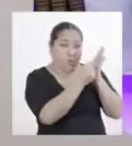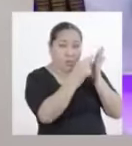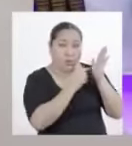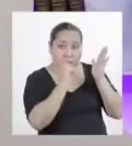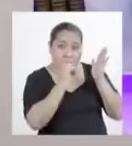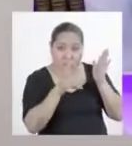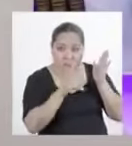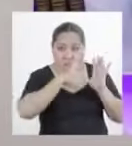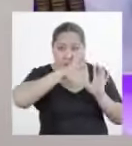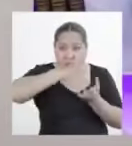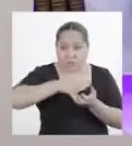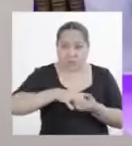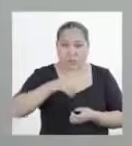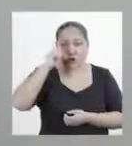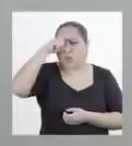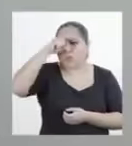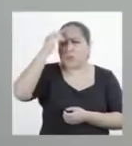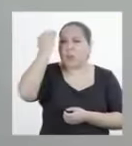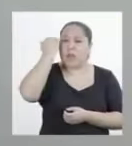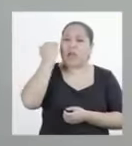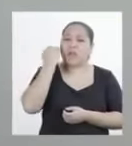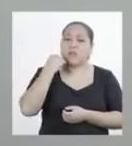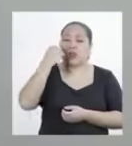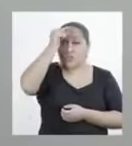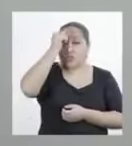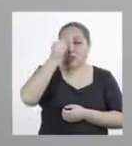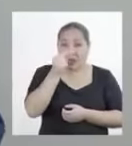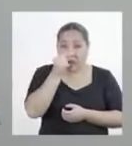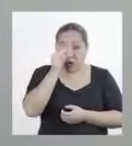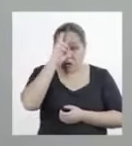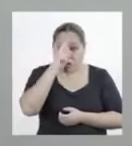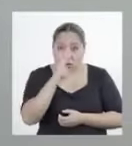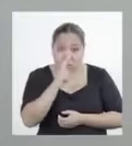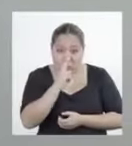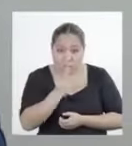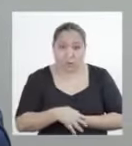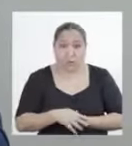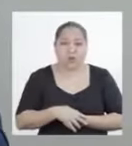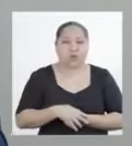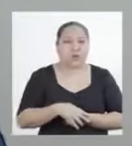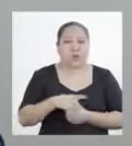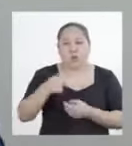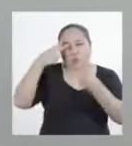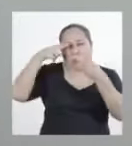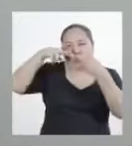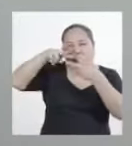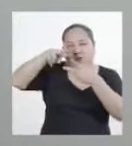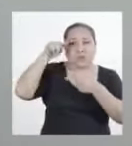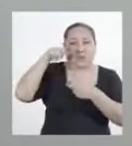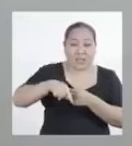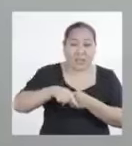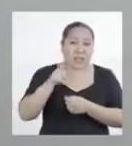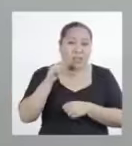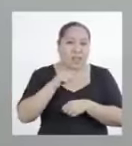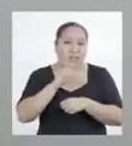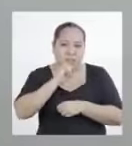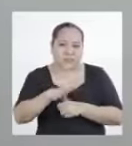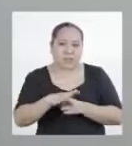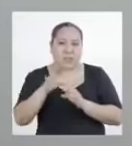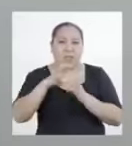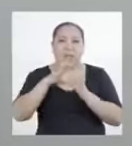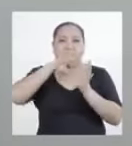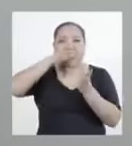de la Biblia dice que la tierra es esférica Todos los sabios antiguos, los griegos, los romanos, los profetas de la edad